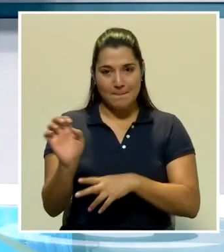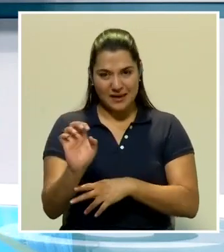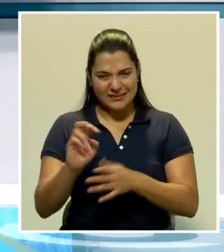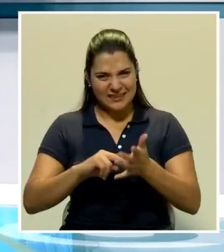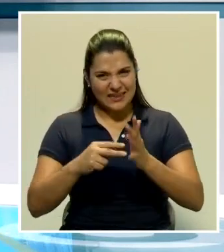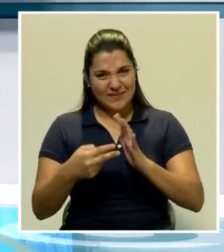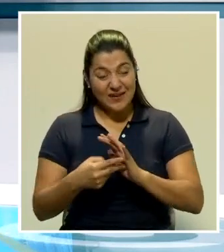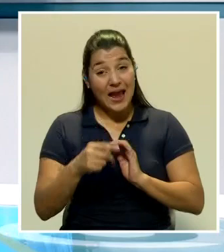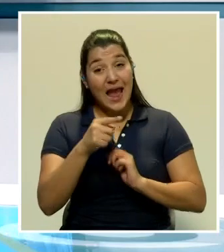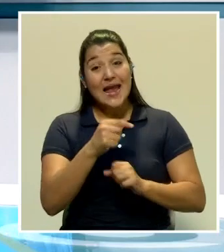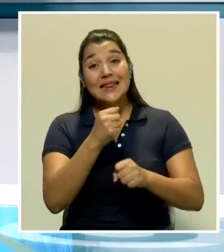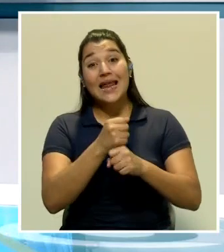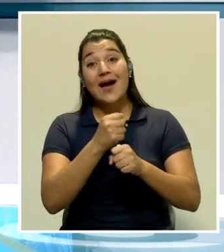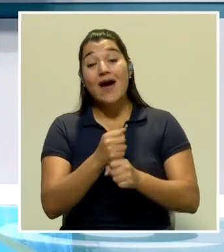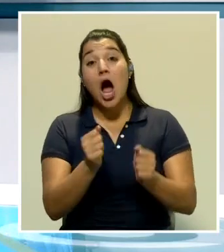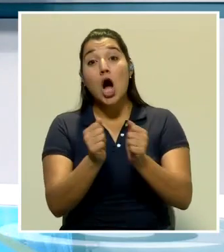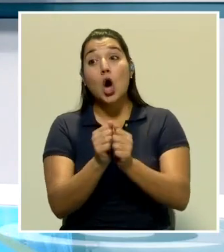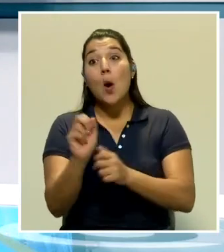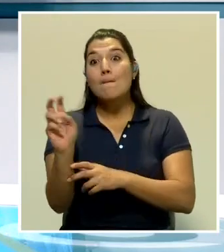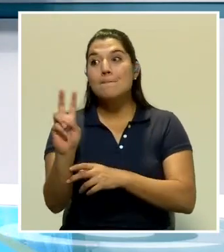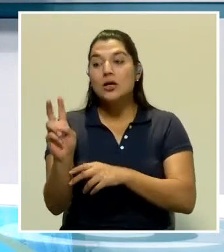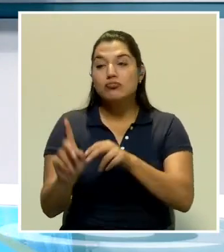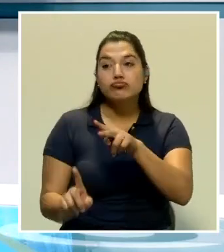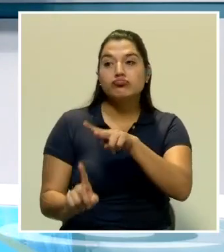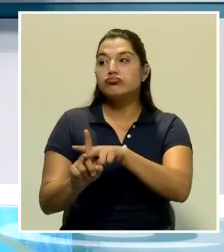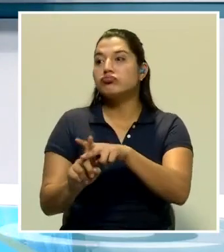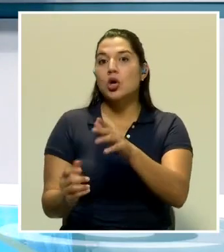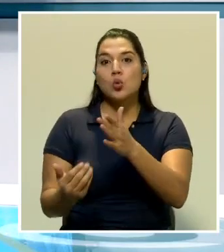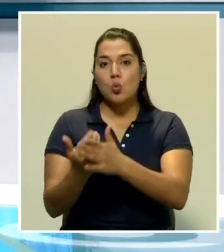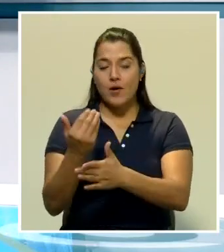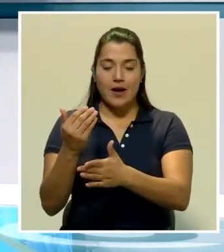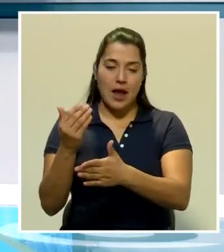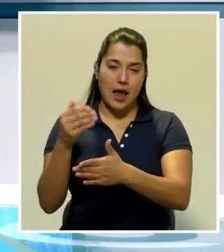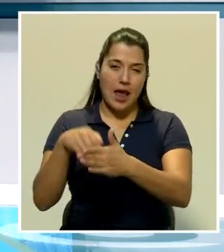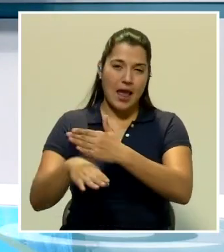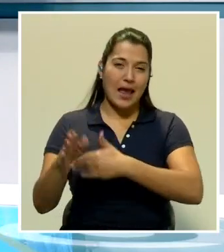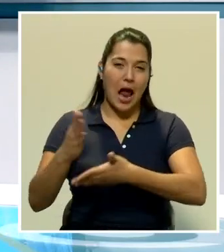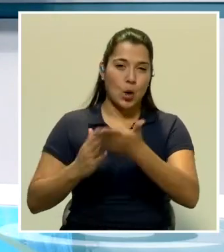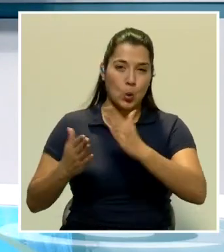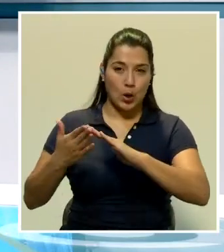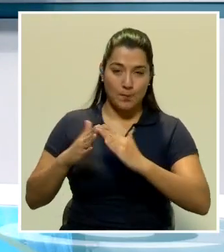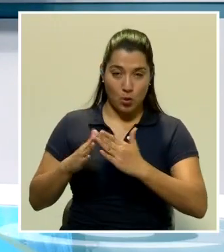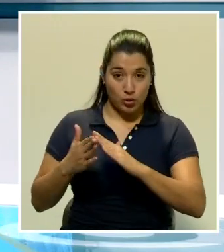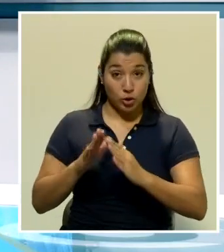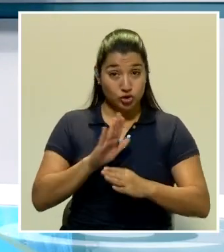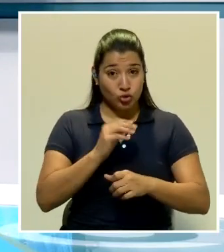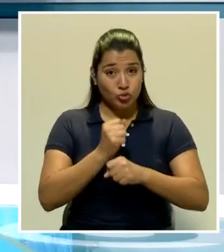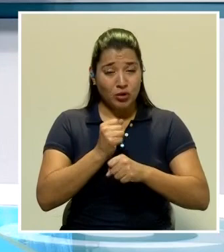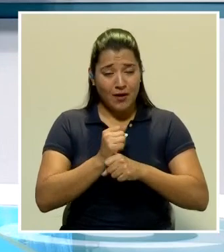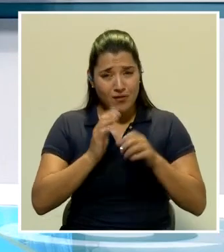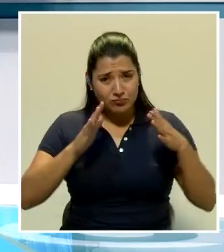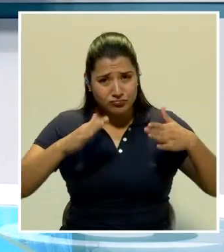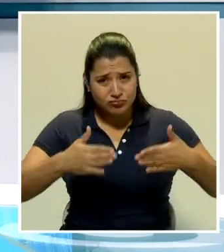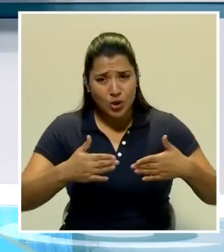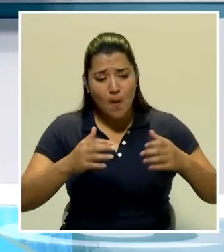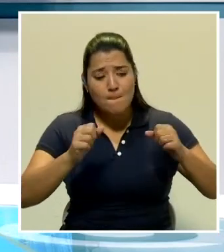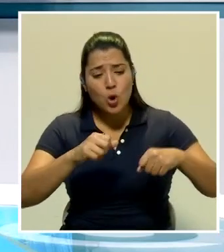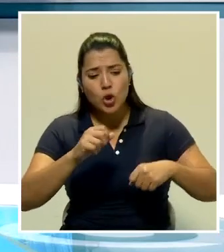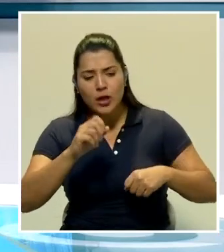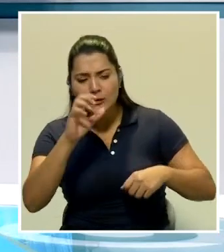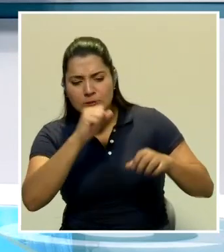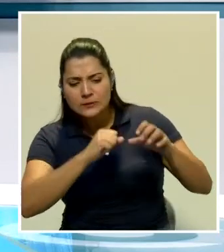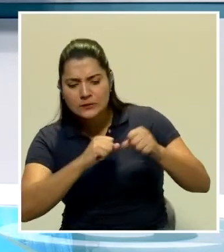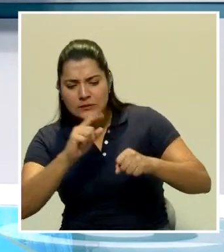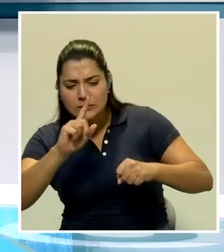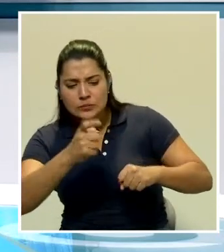con virus que aparecen de manera novedosa en una población. Su trabajo se enfoca en el diagnóstico de enfermedades